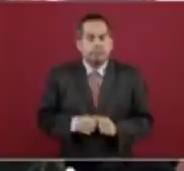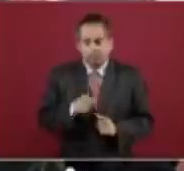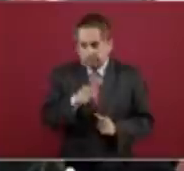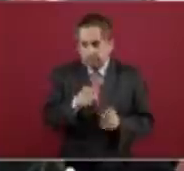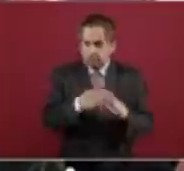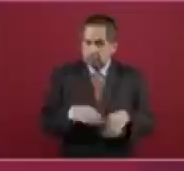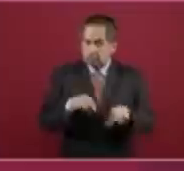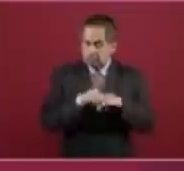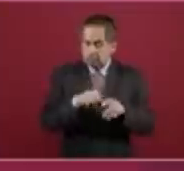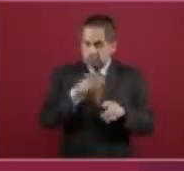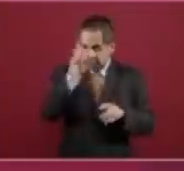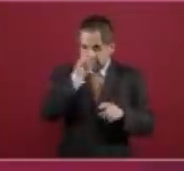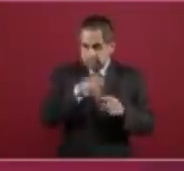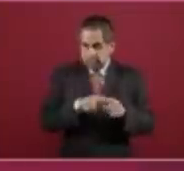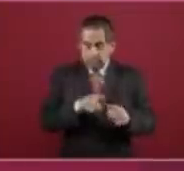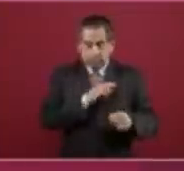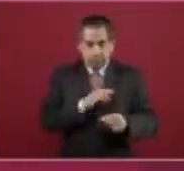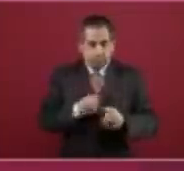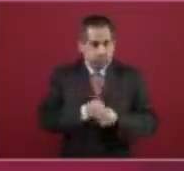importante, el que puedas